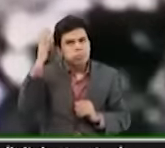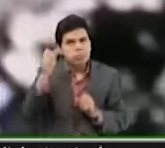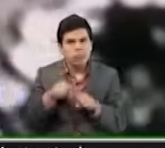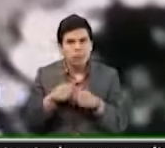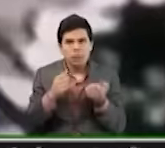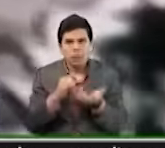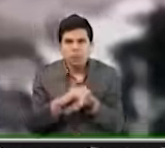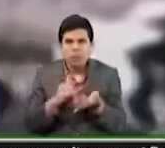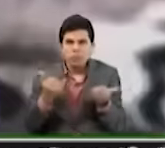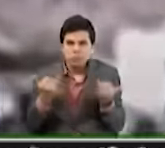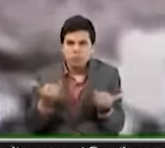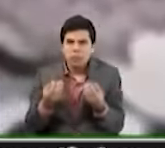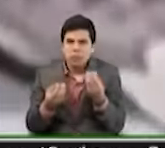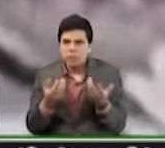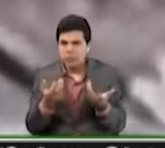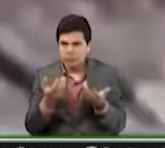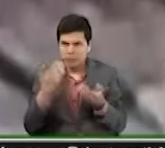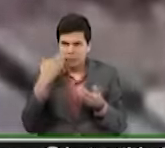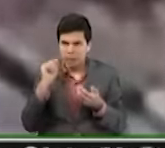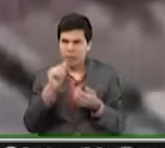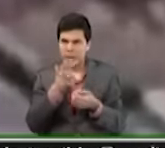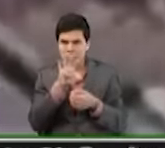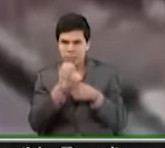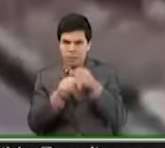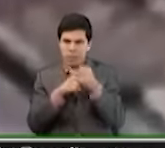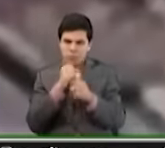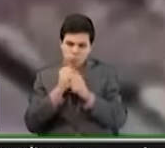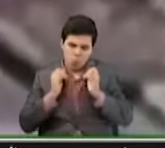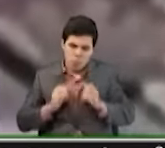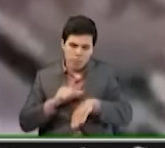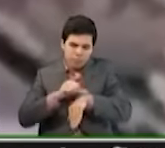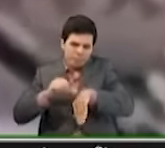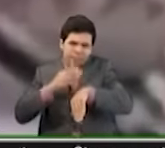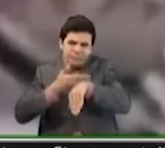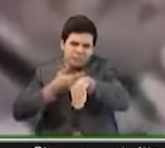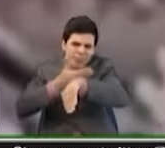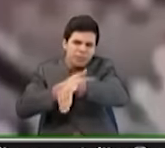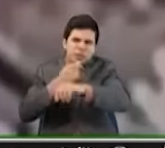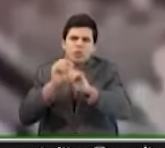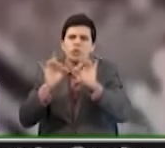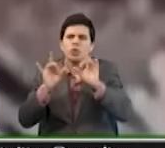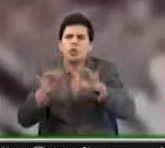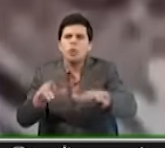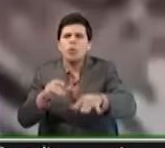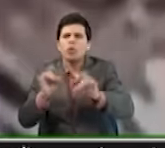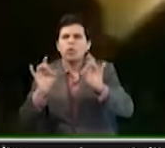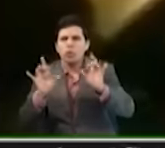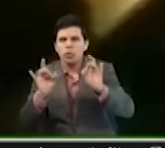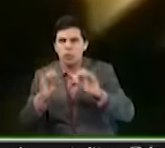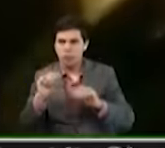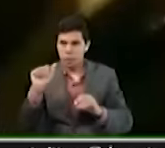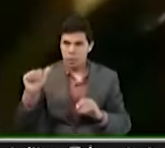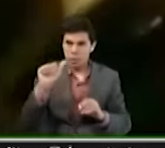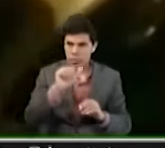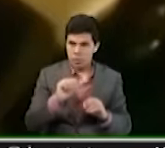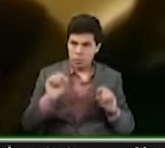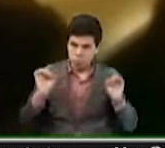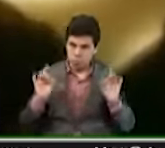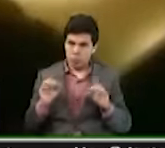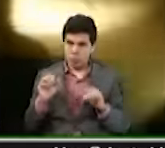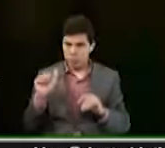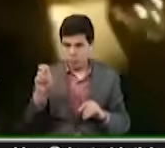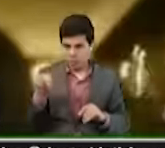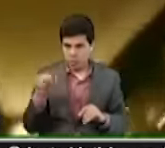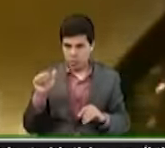bajo observación, mientras que la niña de 9 años presentó laceraciones y señalaba un dolor en una de sus piernas. Las 2 turistas atropelladas, Ana